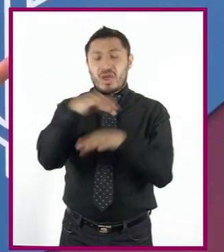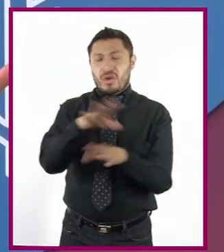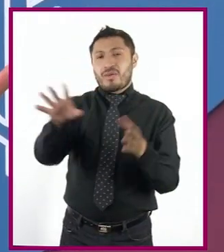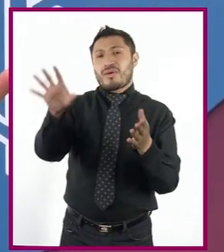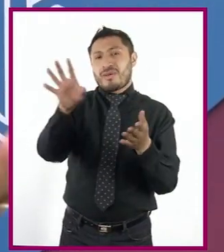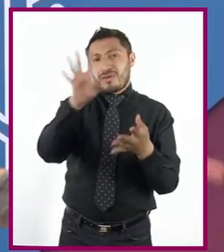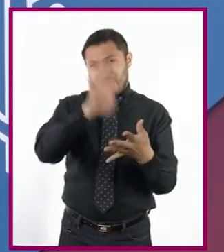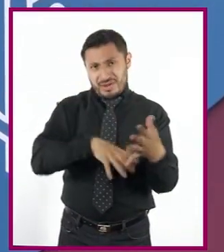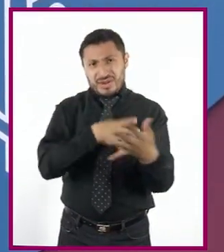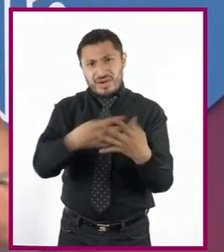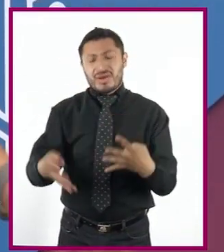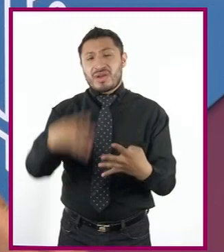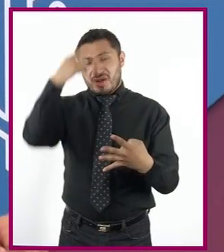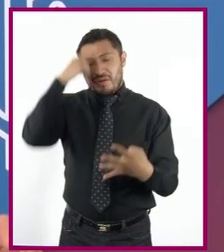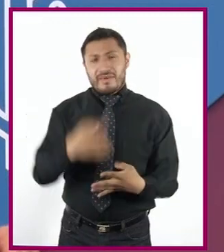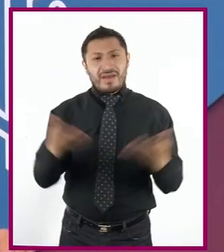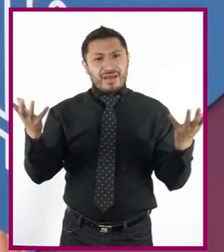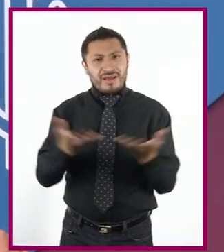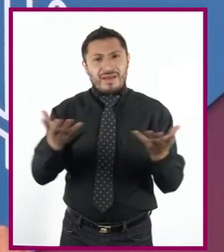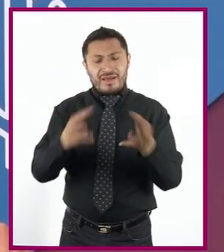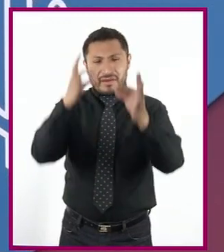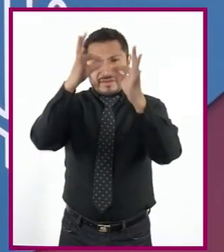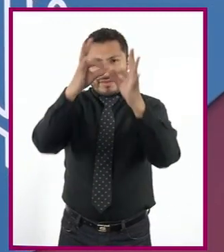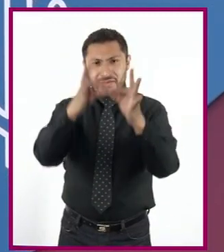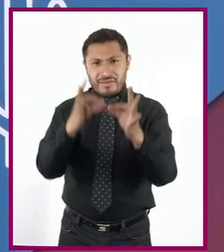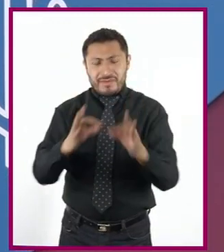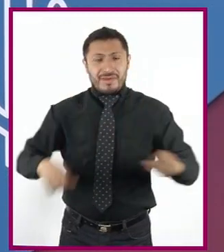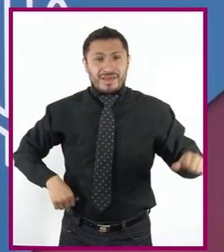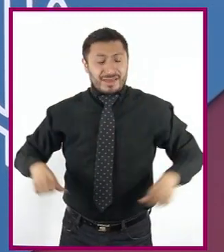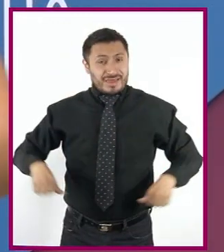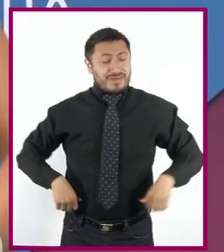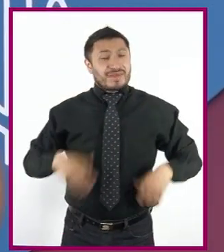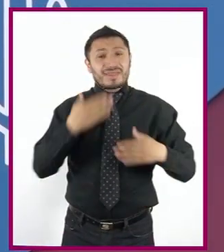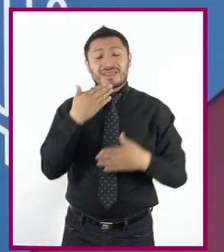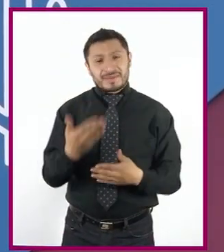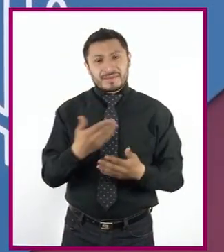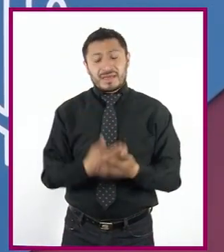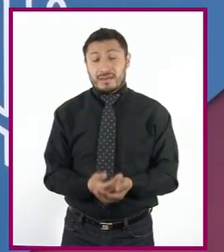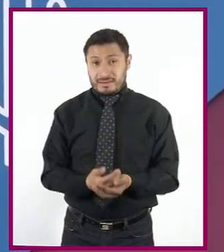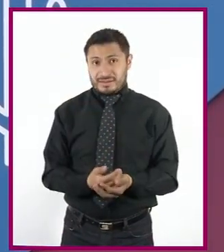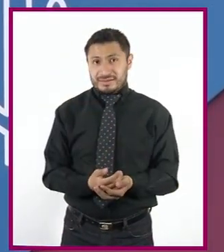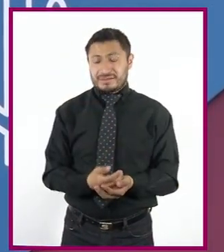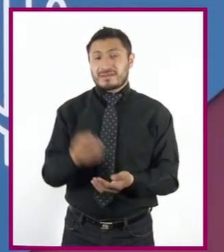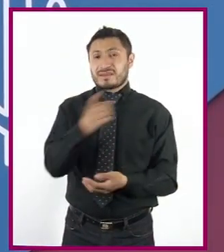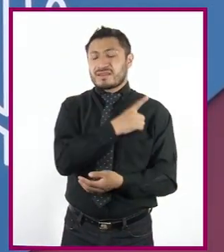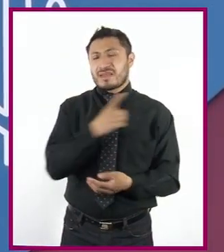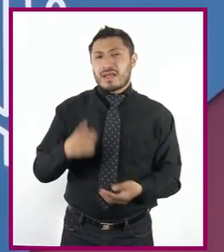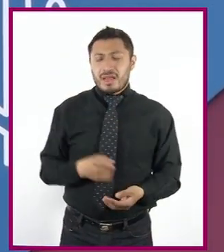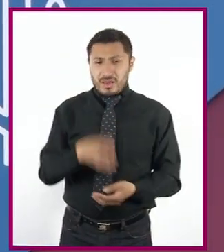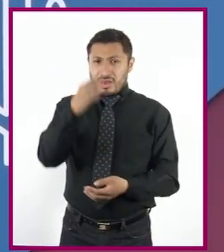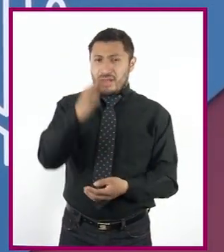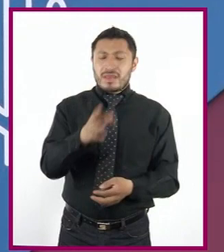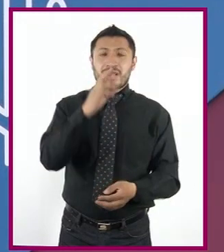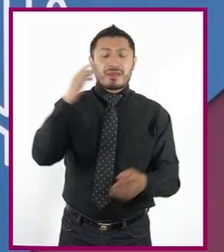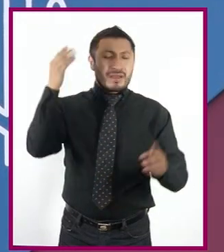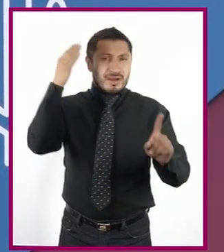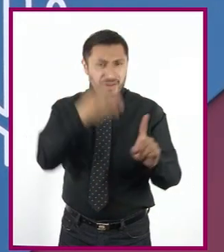nos permita realizar todas nuestras actividades. Debemos afrontar los retos que día a día se nos